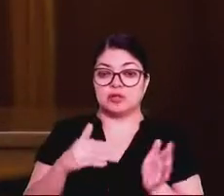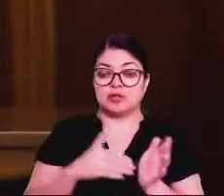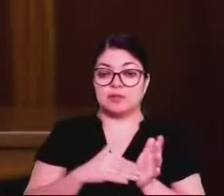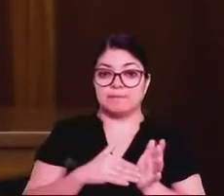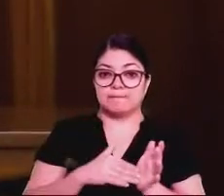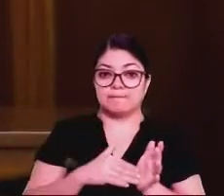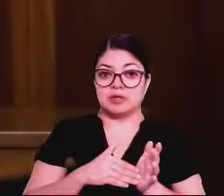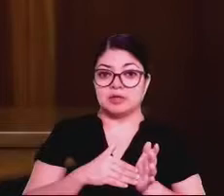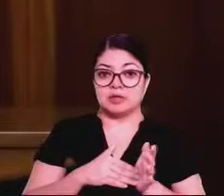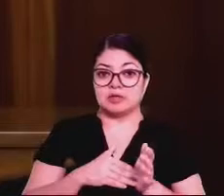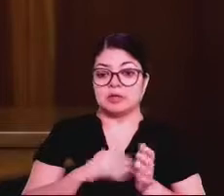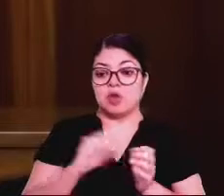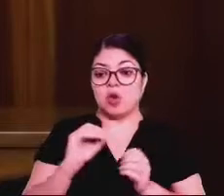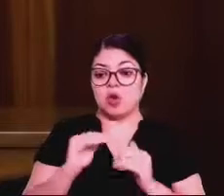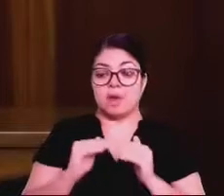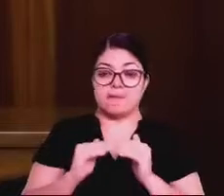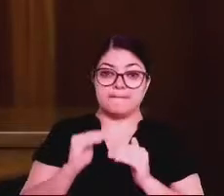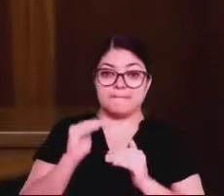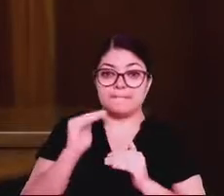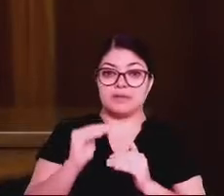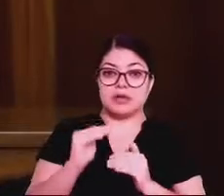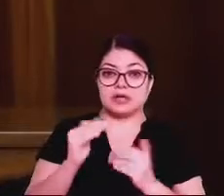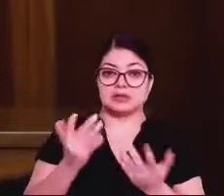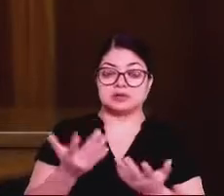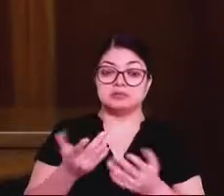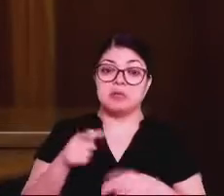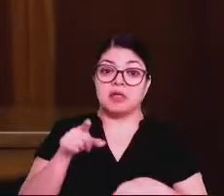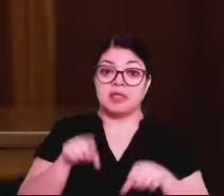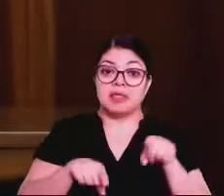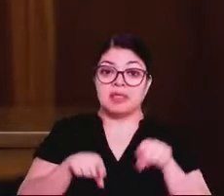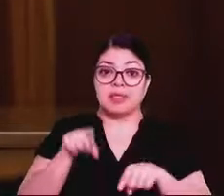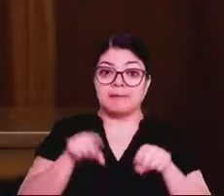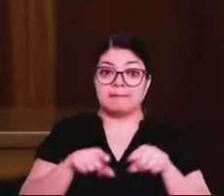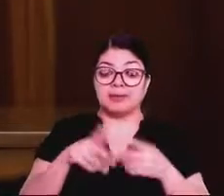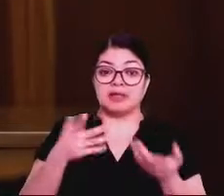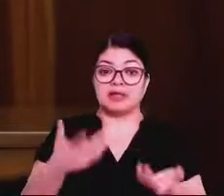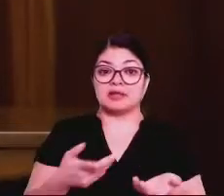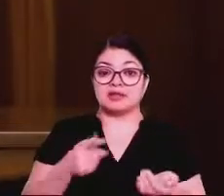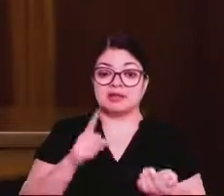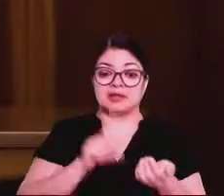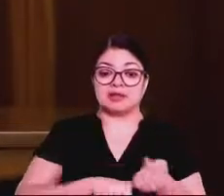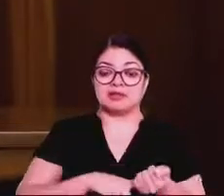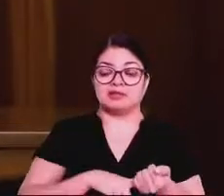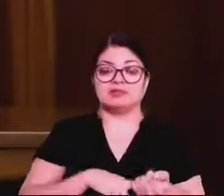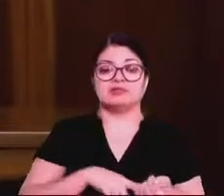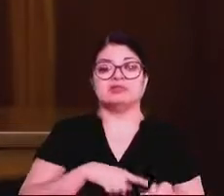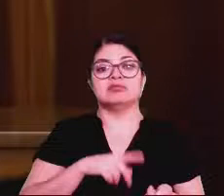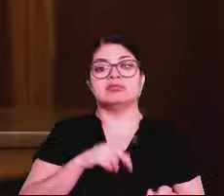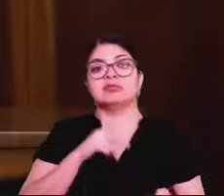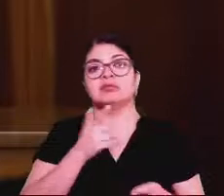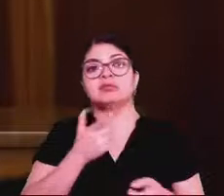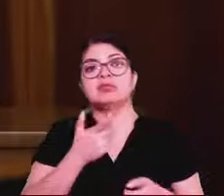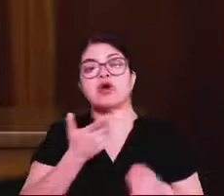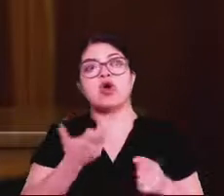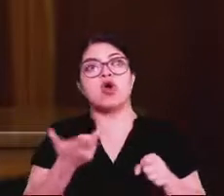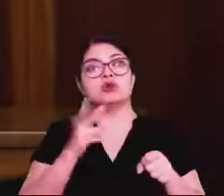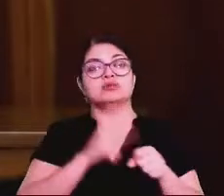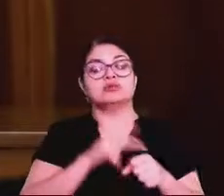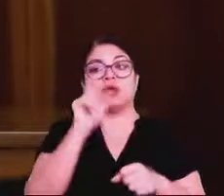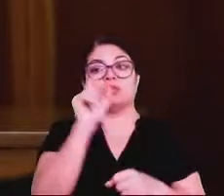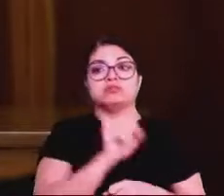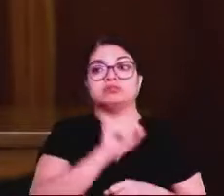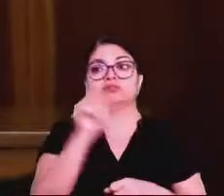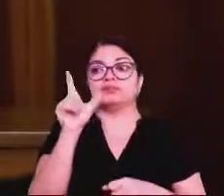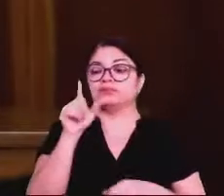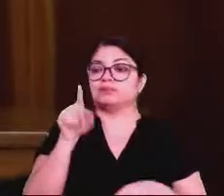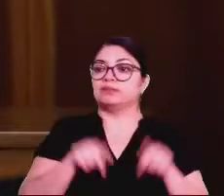200,000 pesos o más, dependiendo, por supuesto, del prestigio de la clínica en la cual se realiza